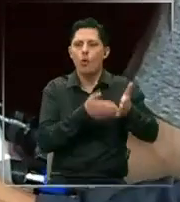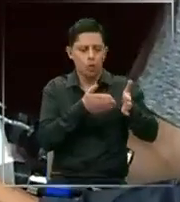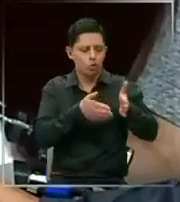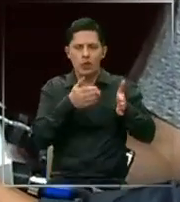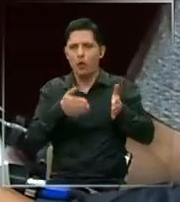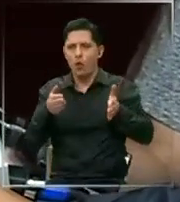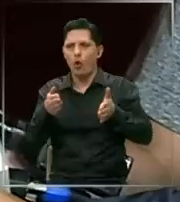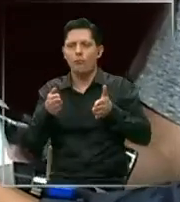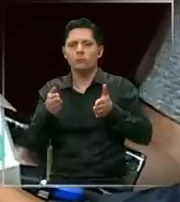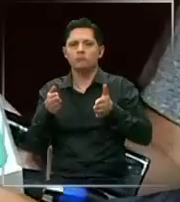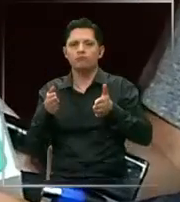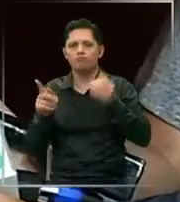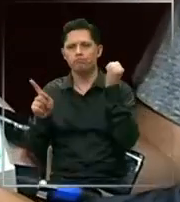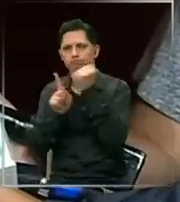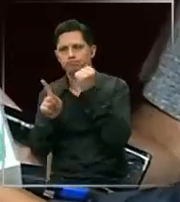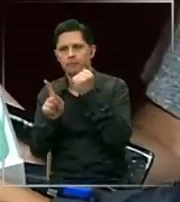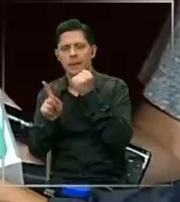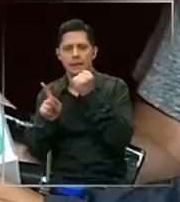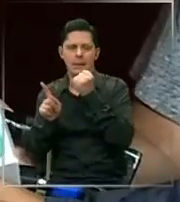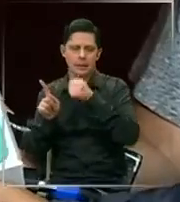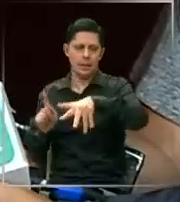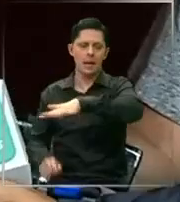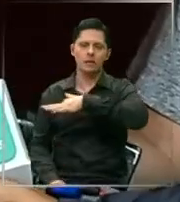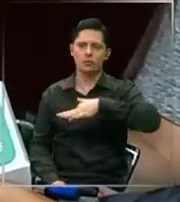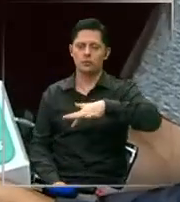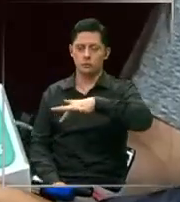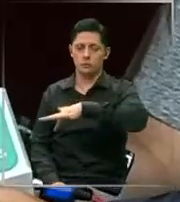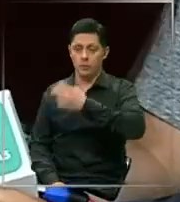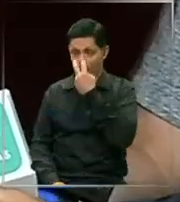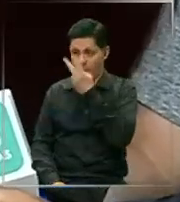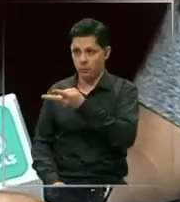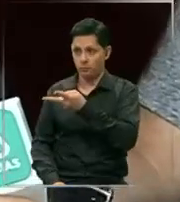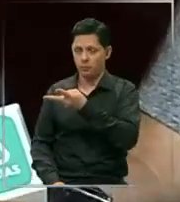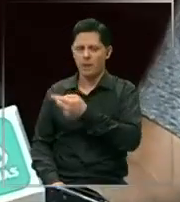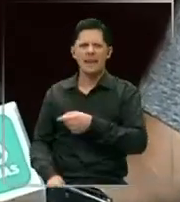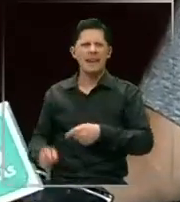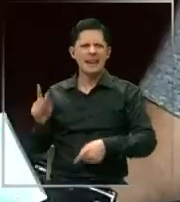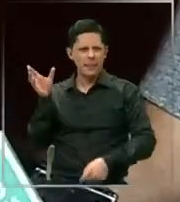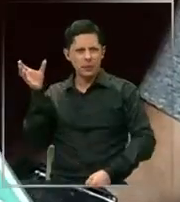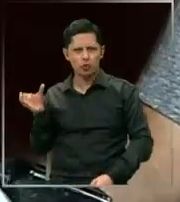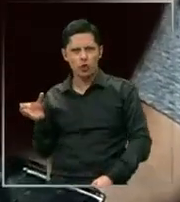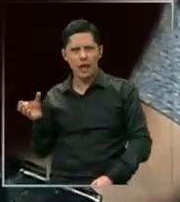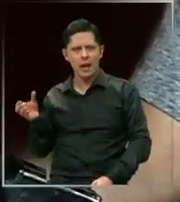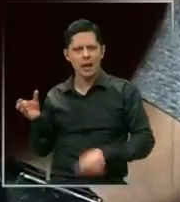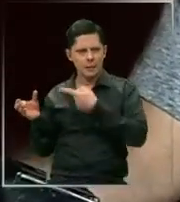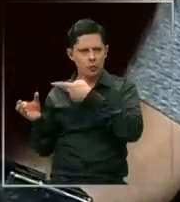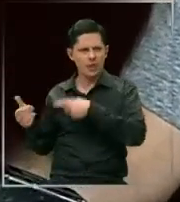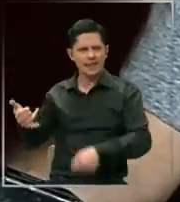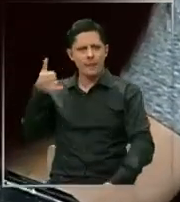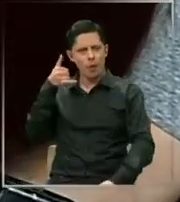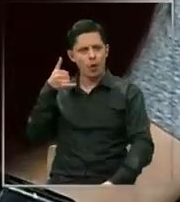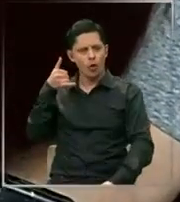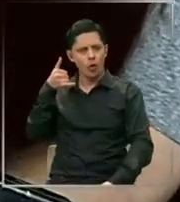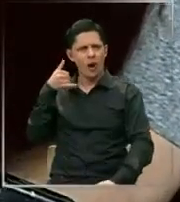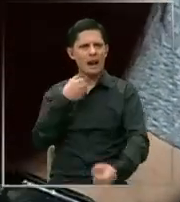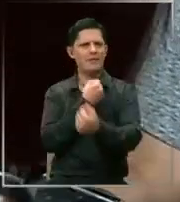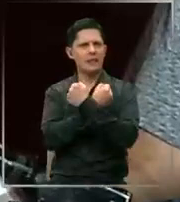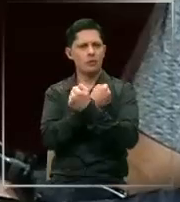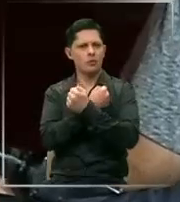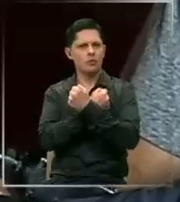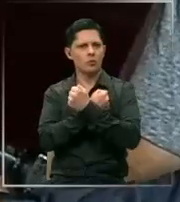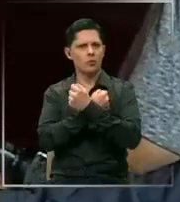realmente este hecho por el cual nos encontramos. Esta persona llamó directamente a carabineros denunciando el